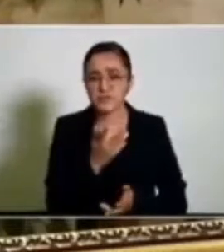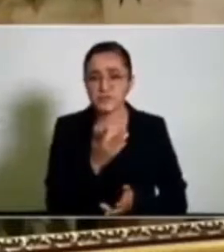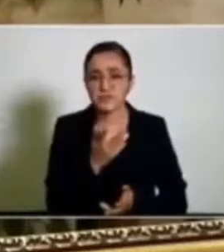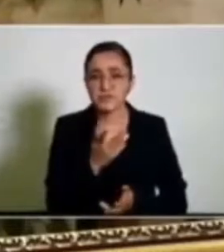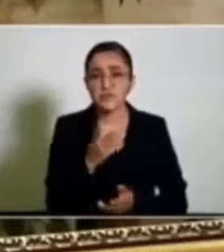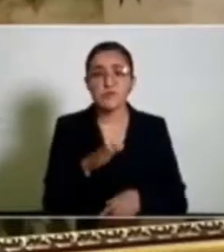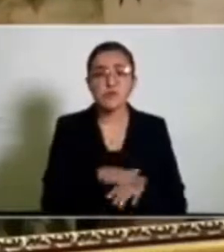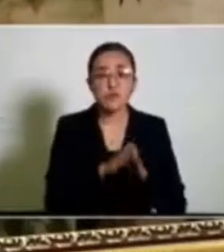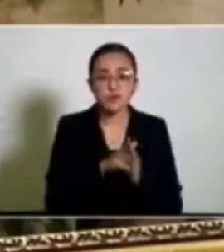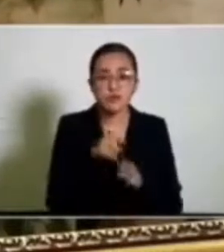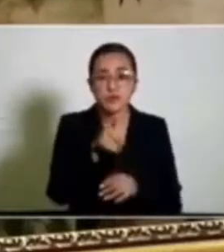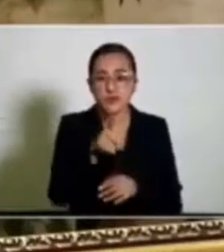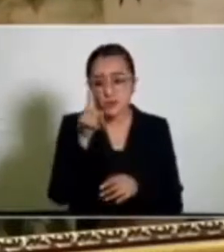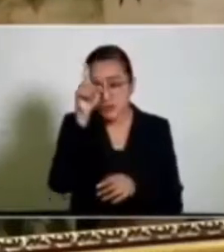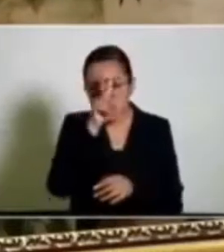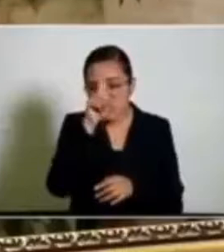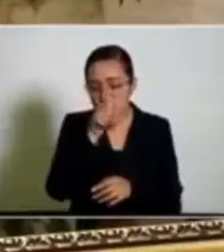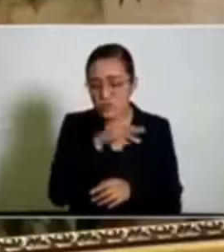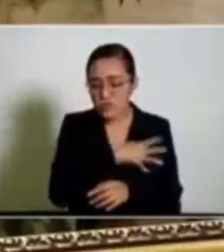recomienden a sus hijos